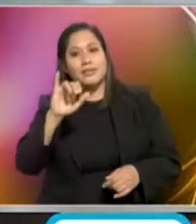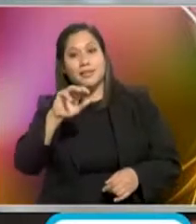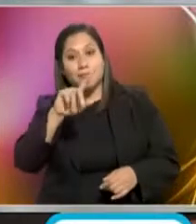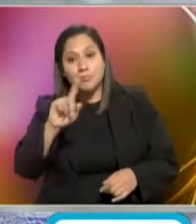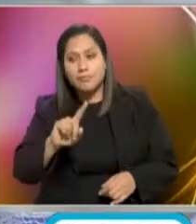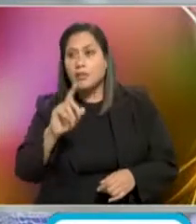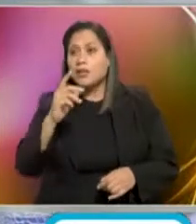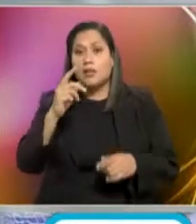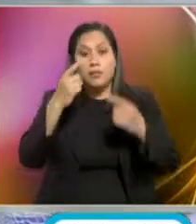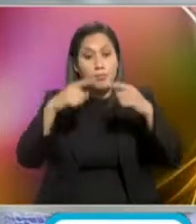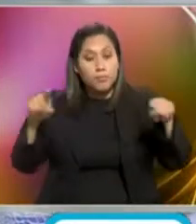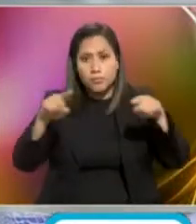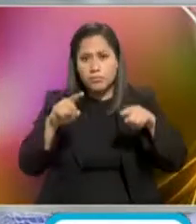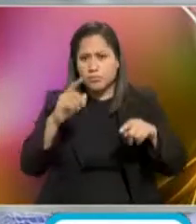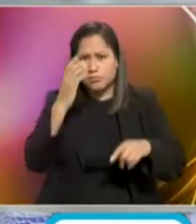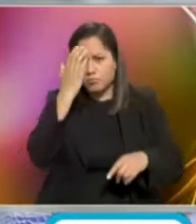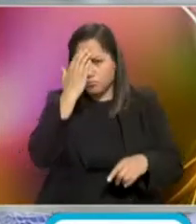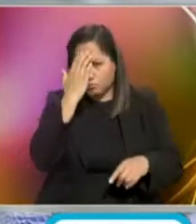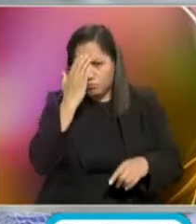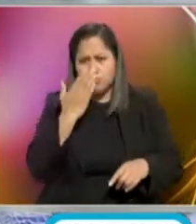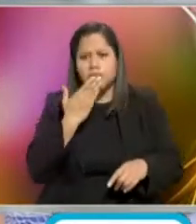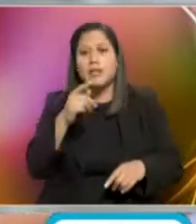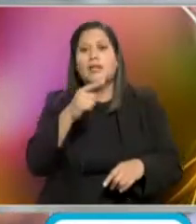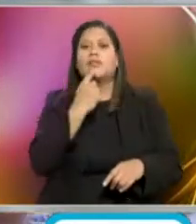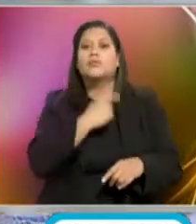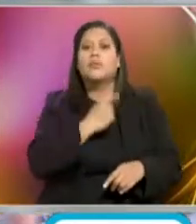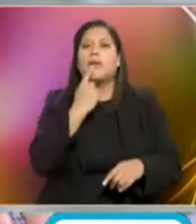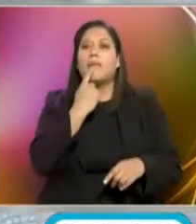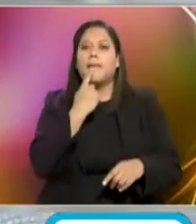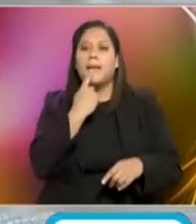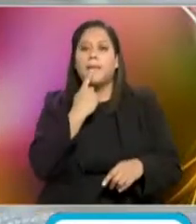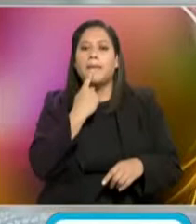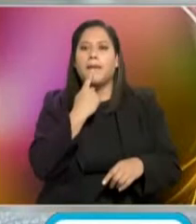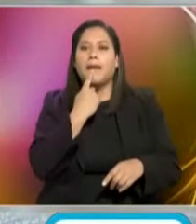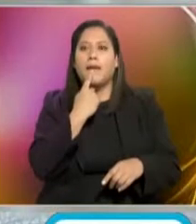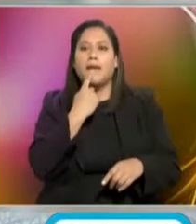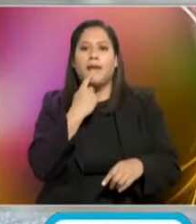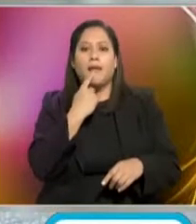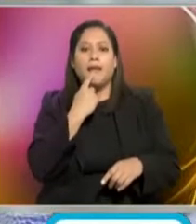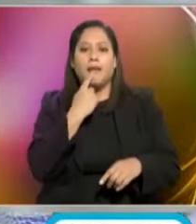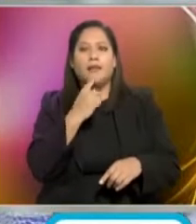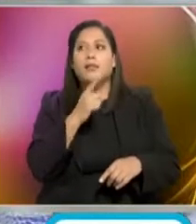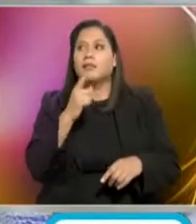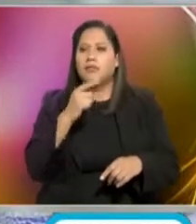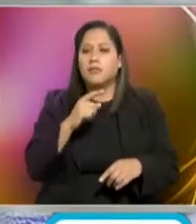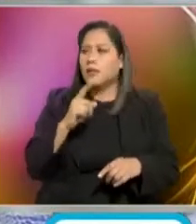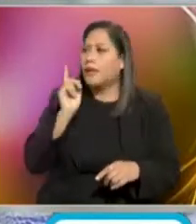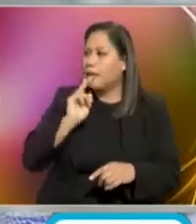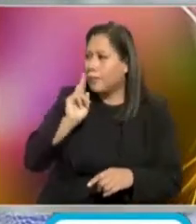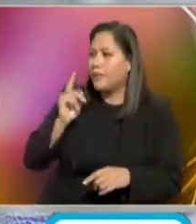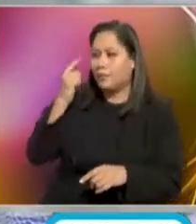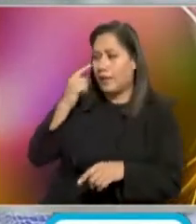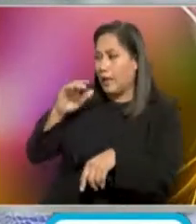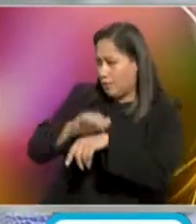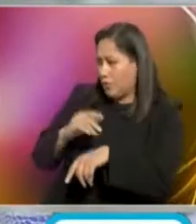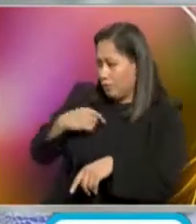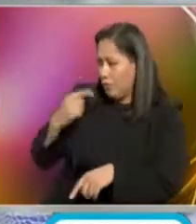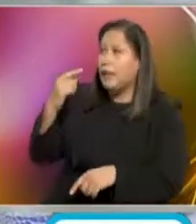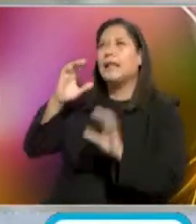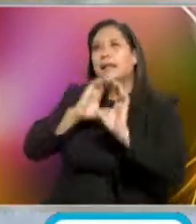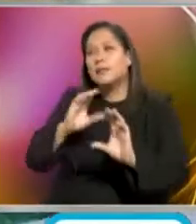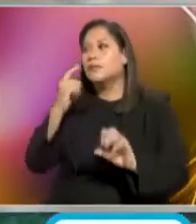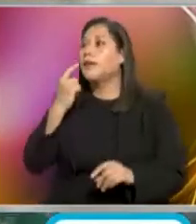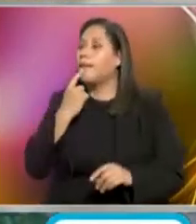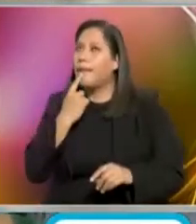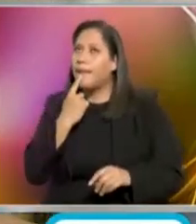música, que él tarareaba las canciones, así componía, y luego iba con un amigo de él, se las tarareaba y el amigo ya escribía la